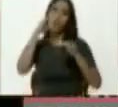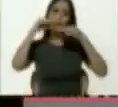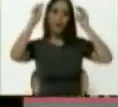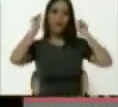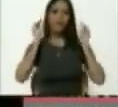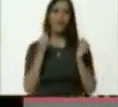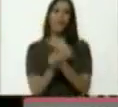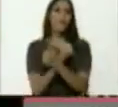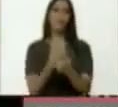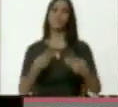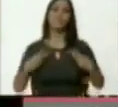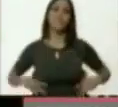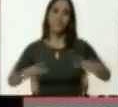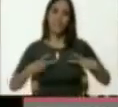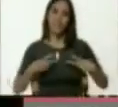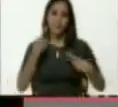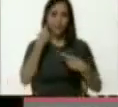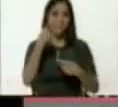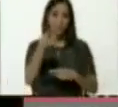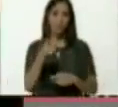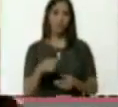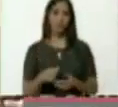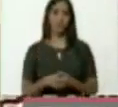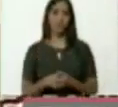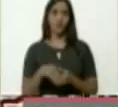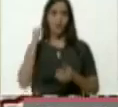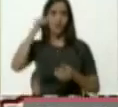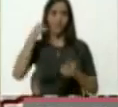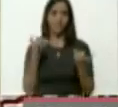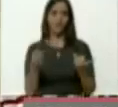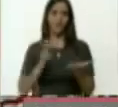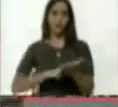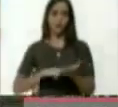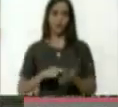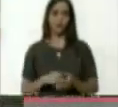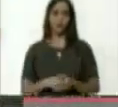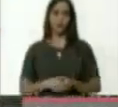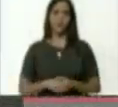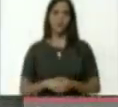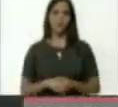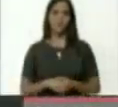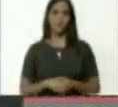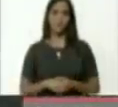amor de mi vida. Pendiente con eso. Vamos al video y ya regresamos.